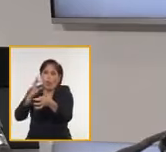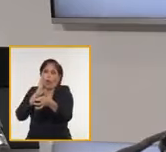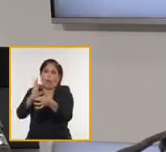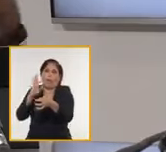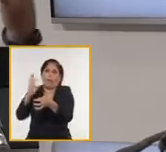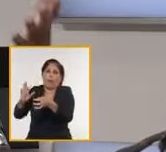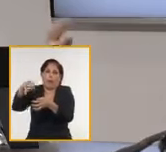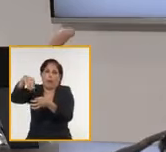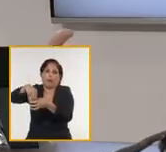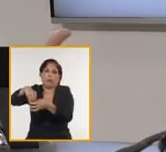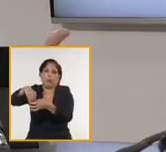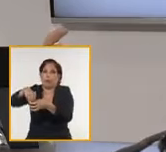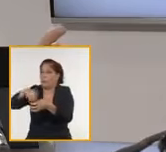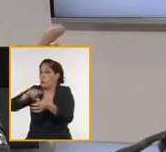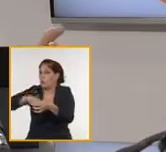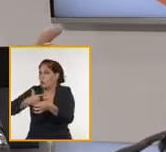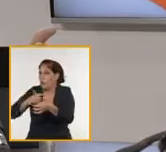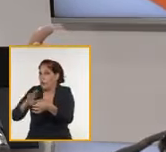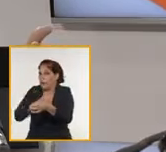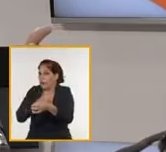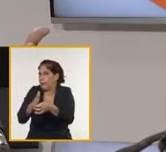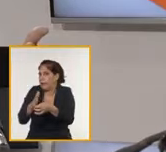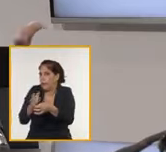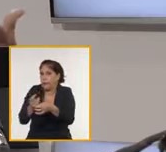otro mundo. Tal es así